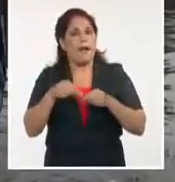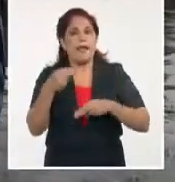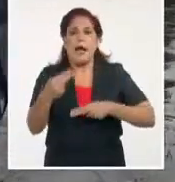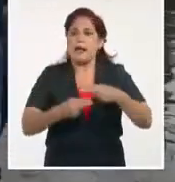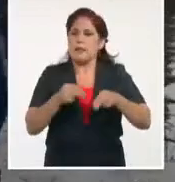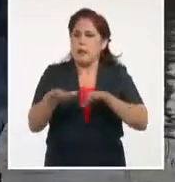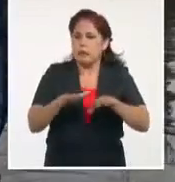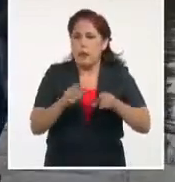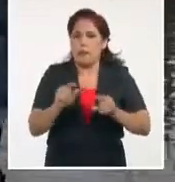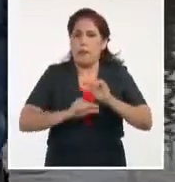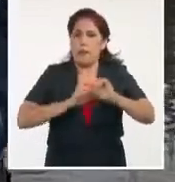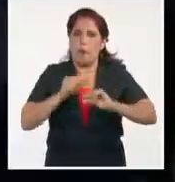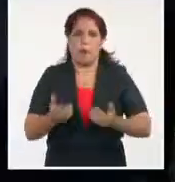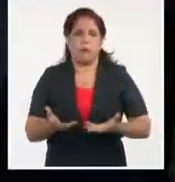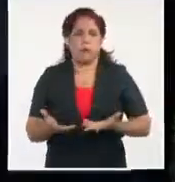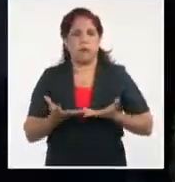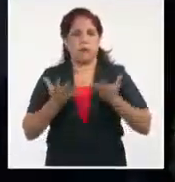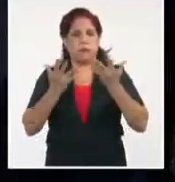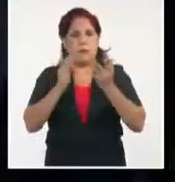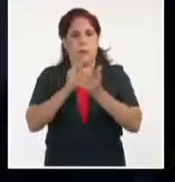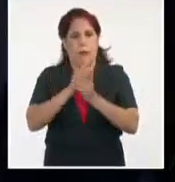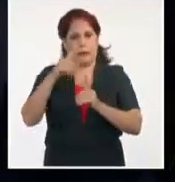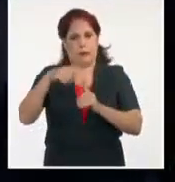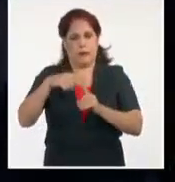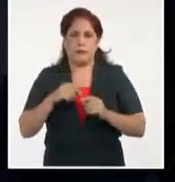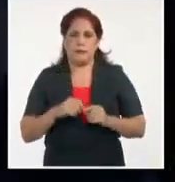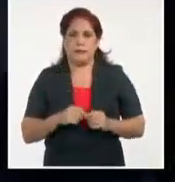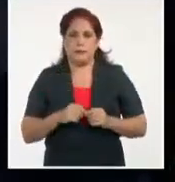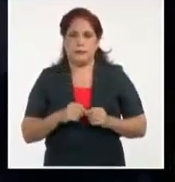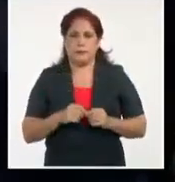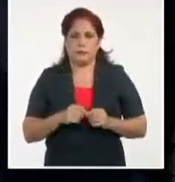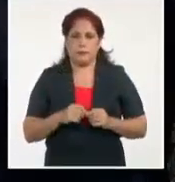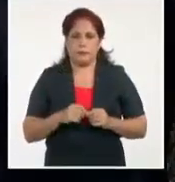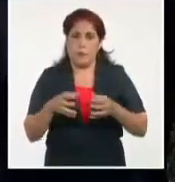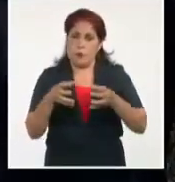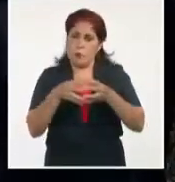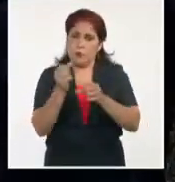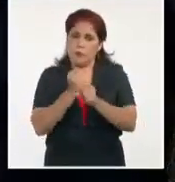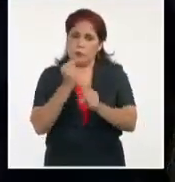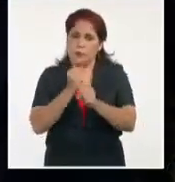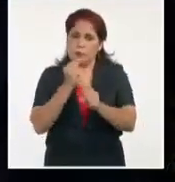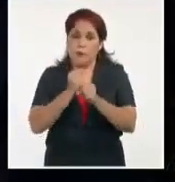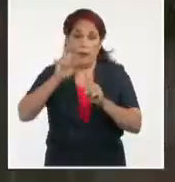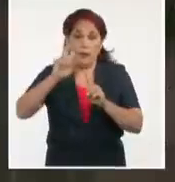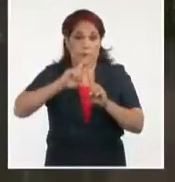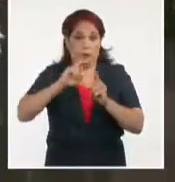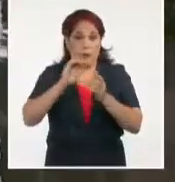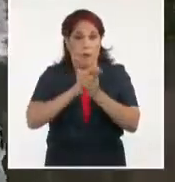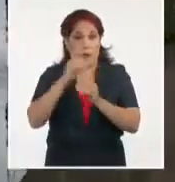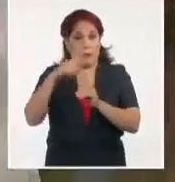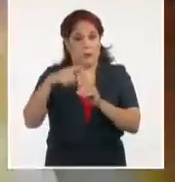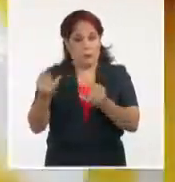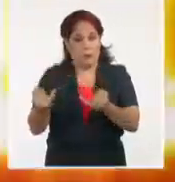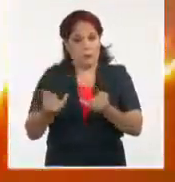de recuperación. El camarógrafo Alejandro Paneca y Sheila Ibáñez, Sistema